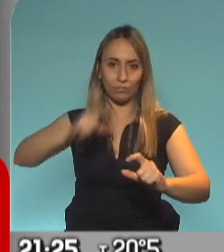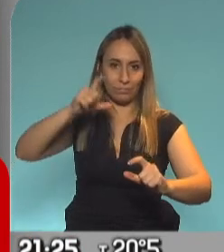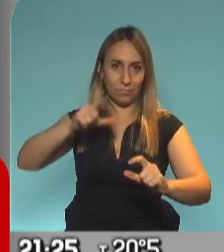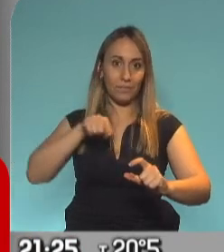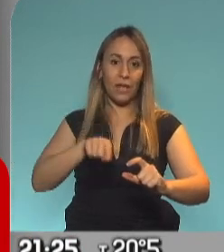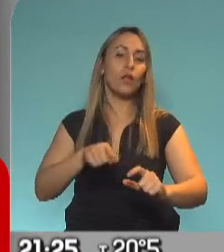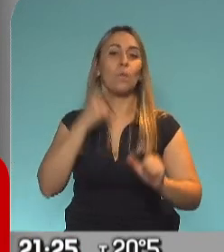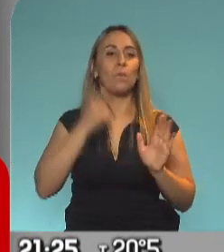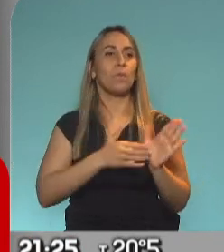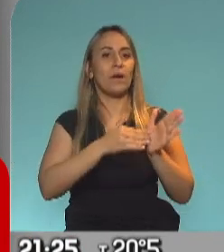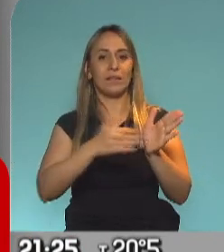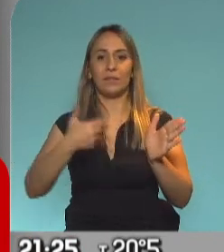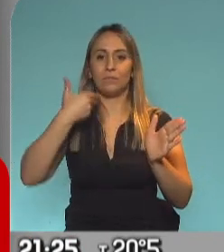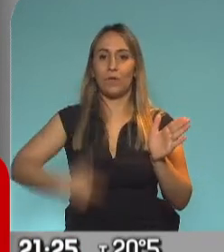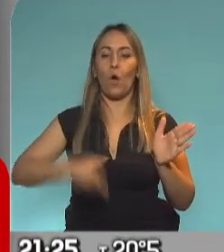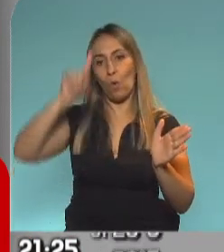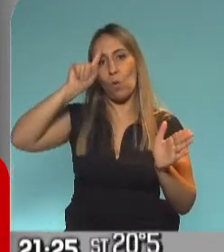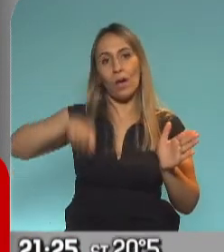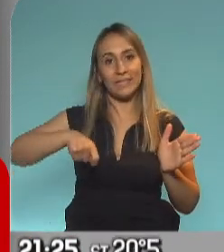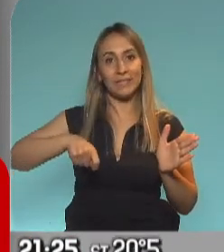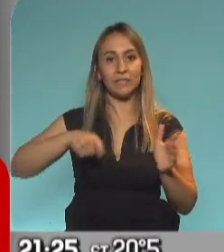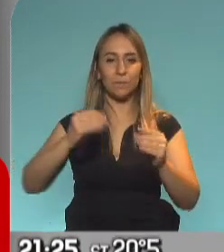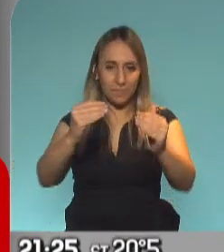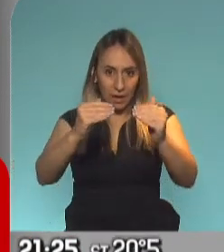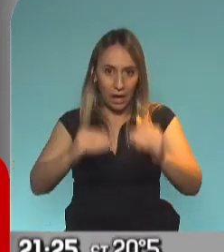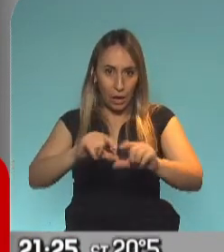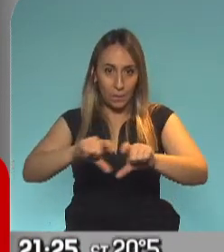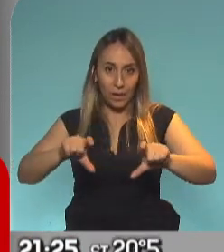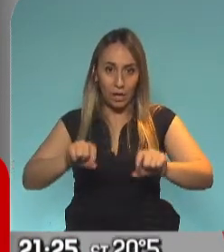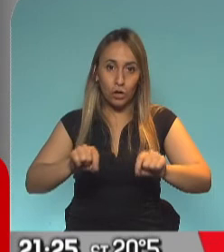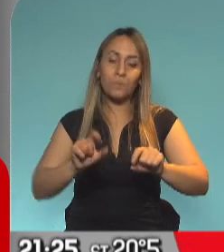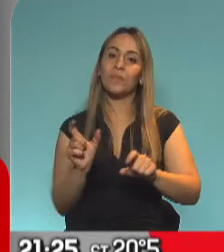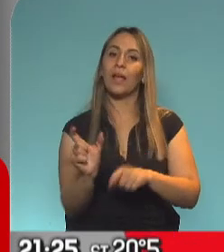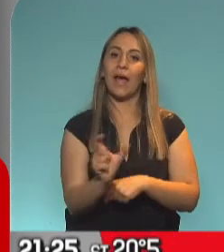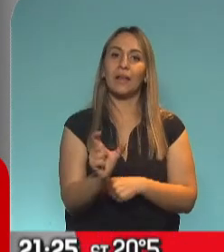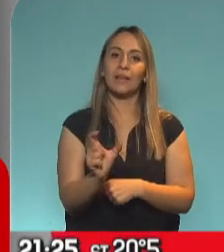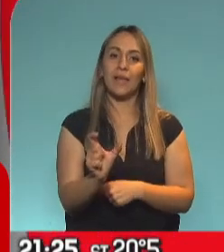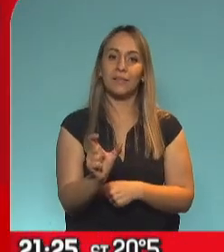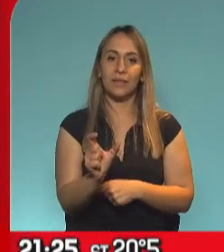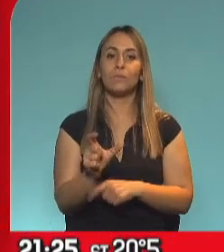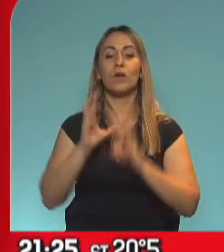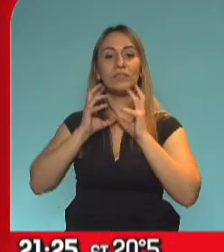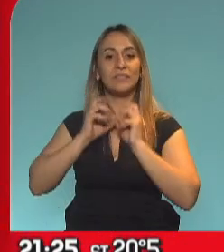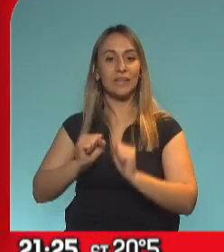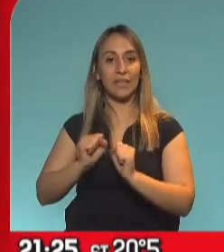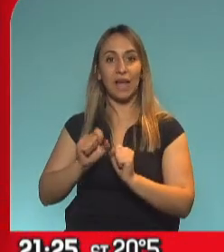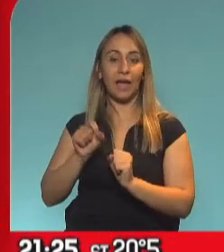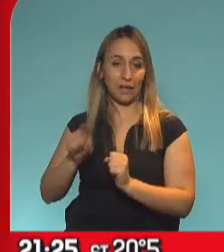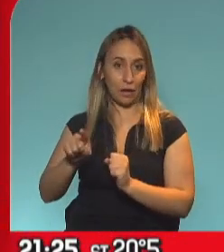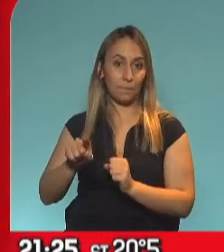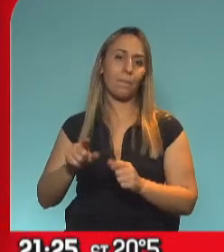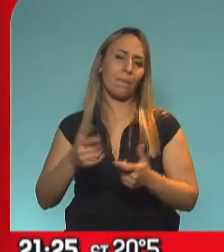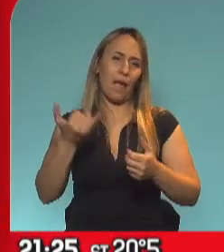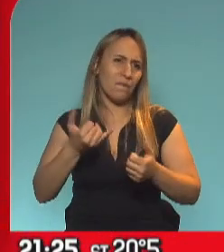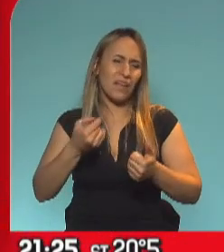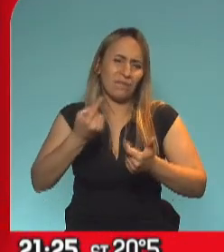que le da la categoría, la calidad de juez. Lo que estaba abajo es el carnet que identifica a su prosecretaria. Como estos había